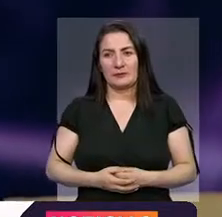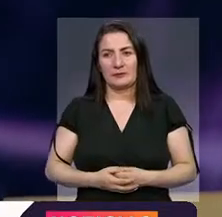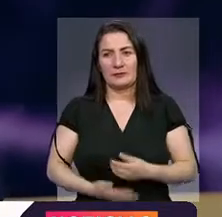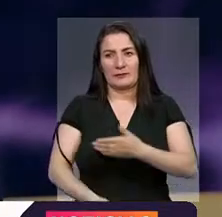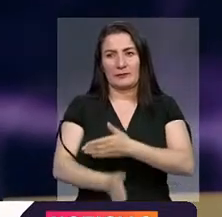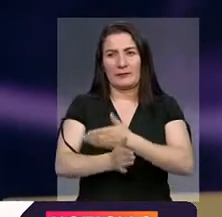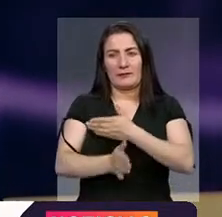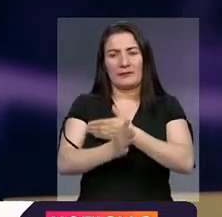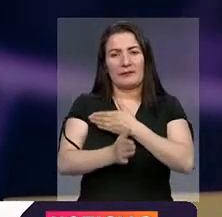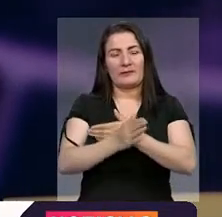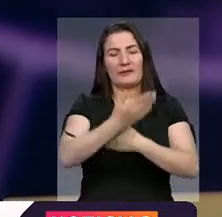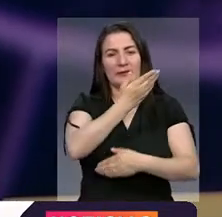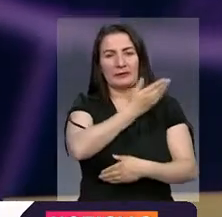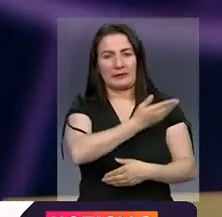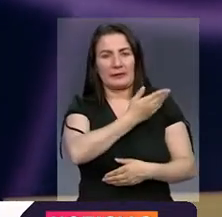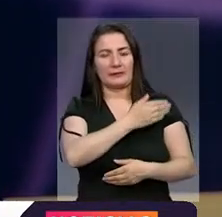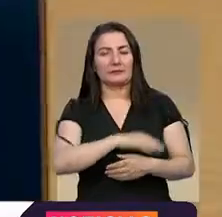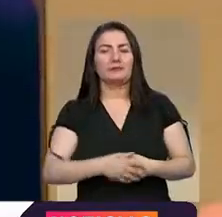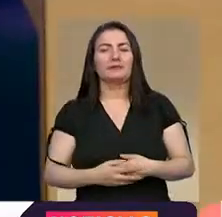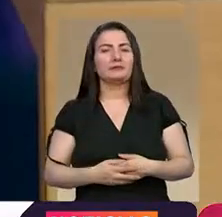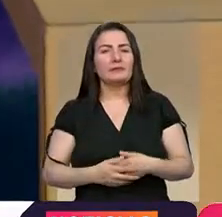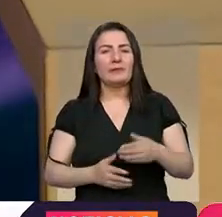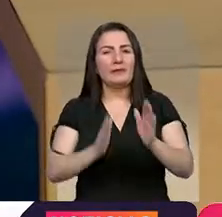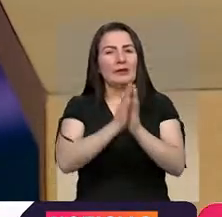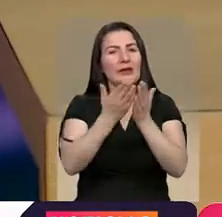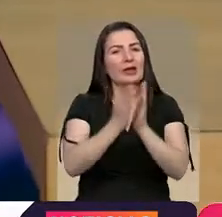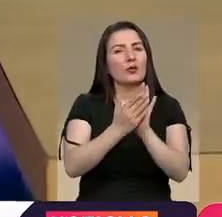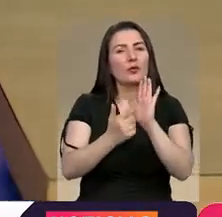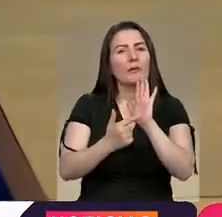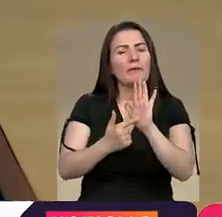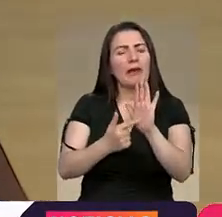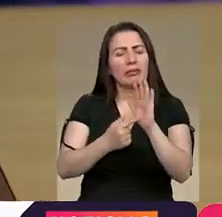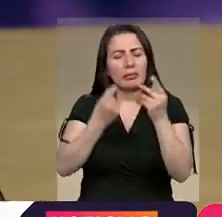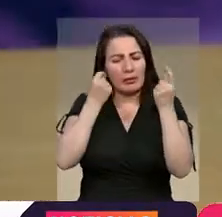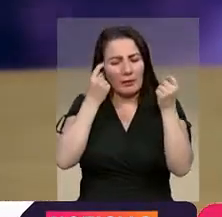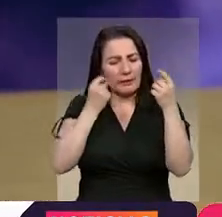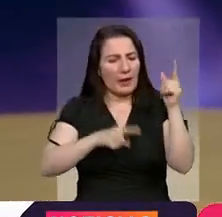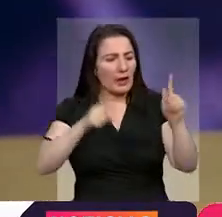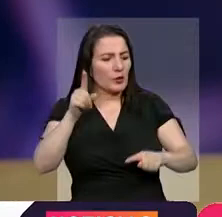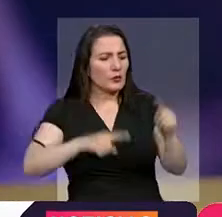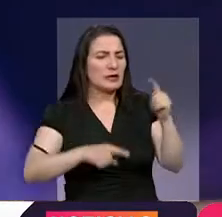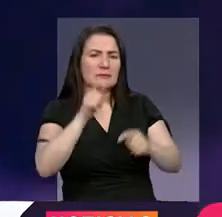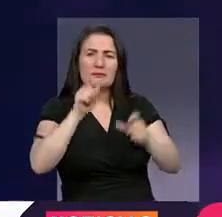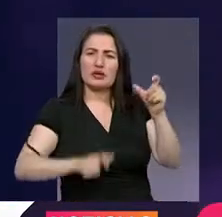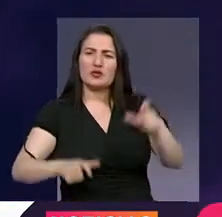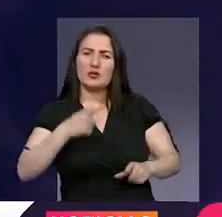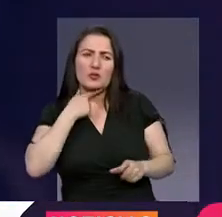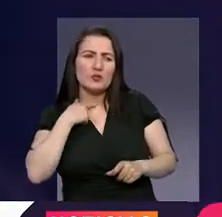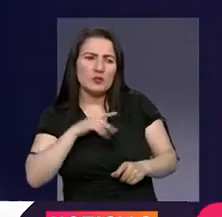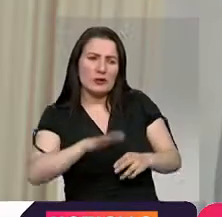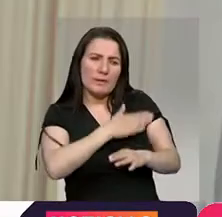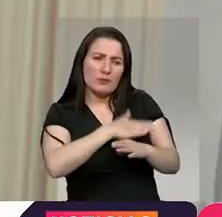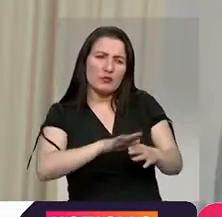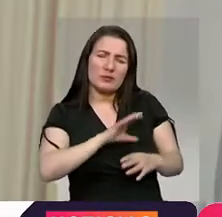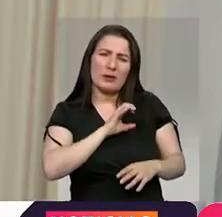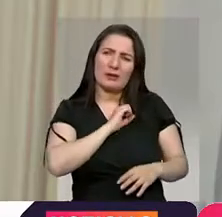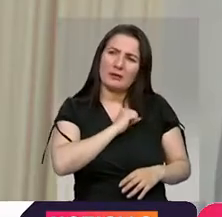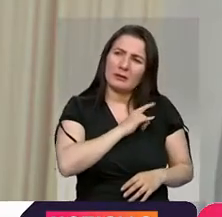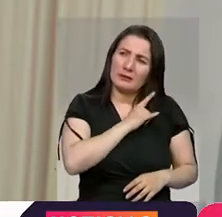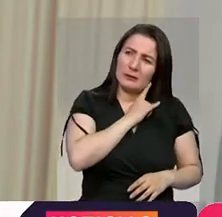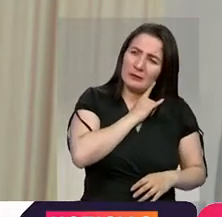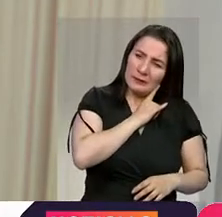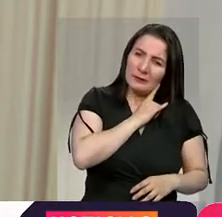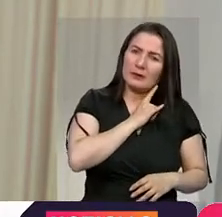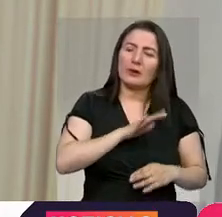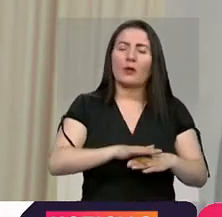Seguimos con la obra de Susan Caín, Agridulce, un libro que le permite entender por qué algunas personas sienten gusto por la música triste, por quienes